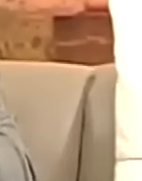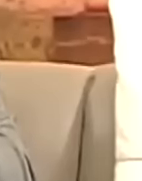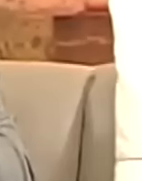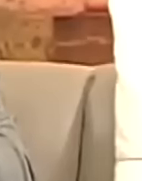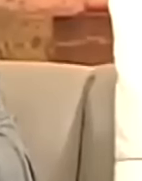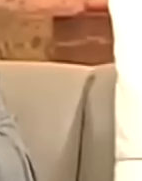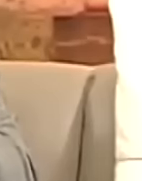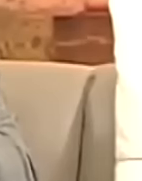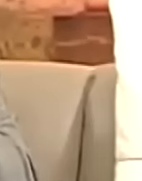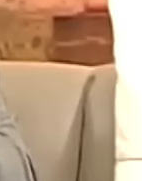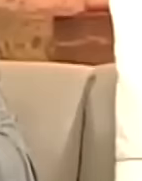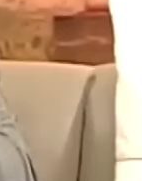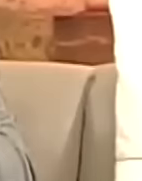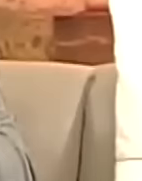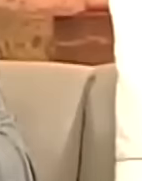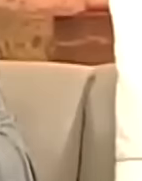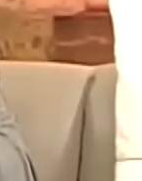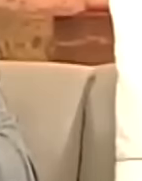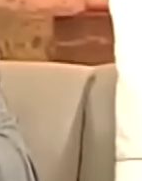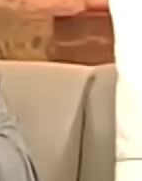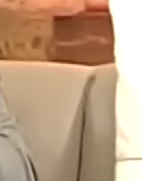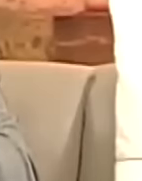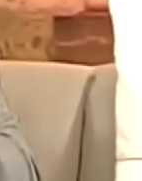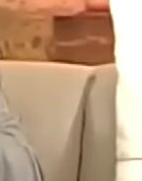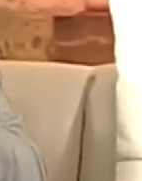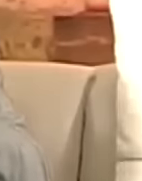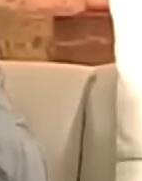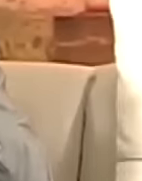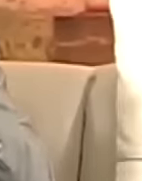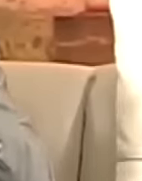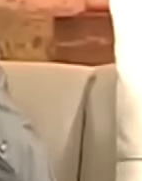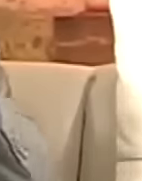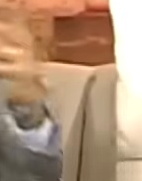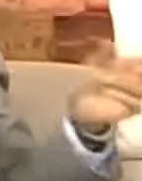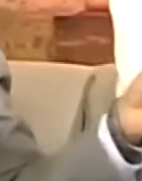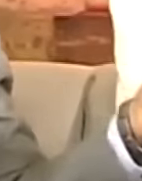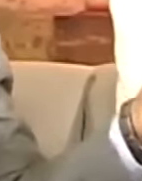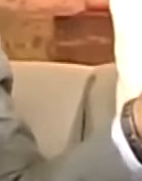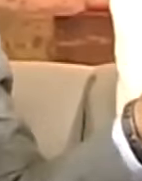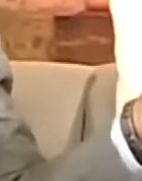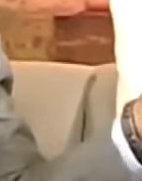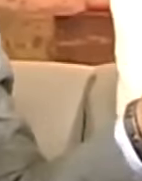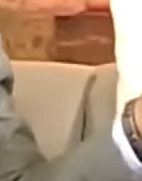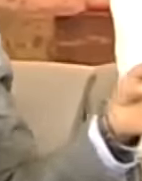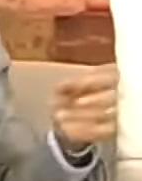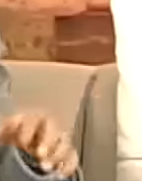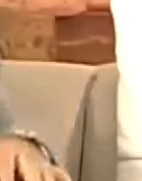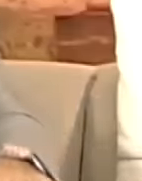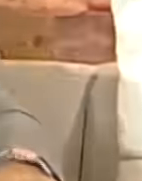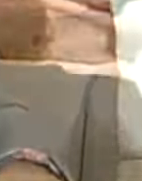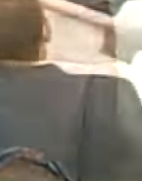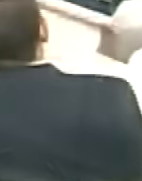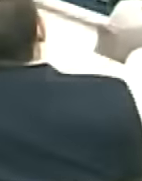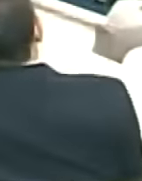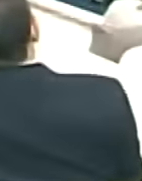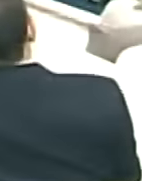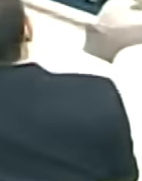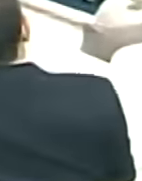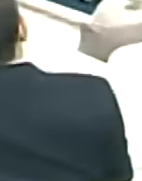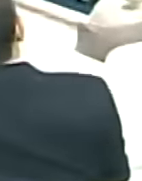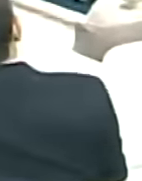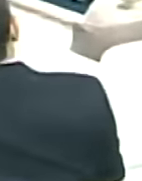de procesos disímiles. La firma de ese acuerdo, doctor Jorge